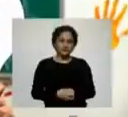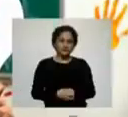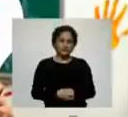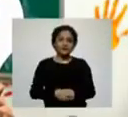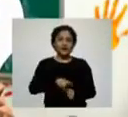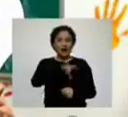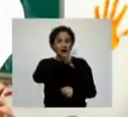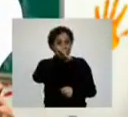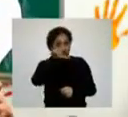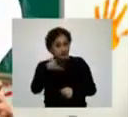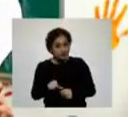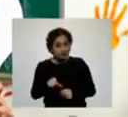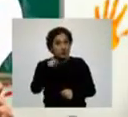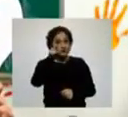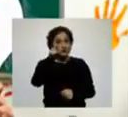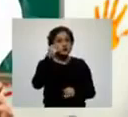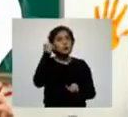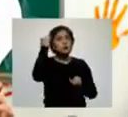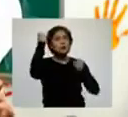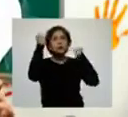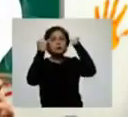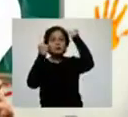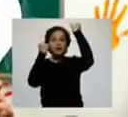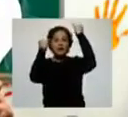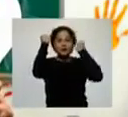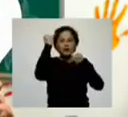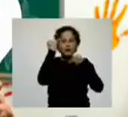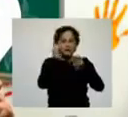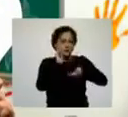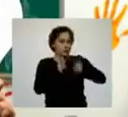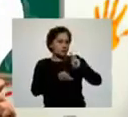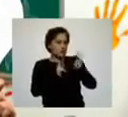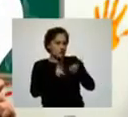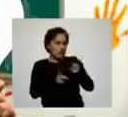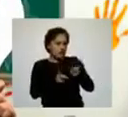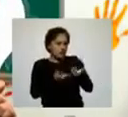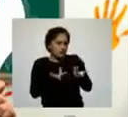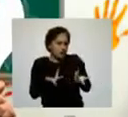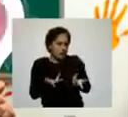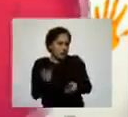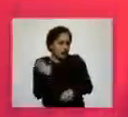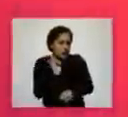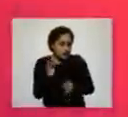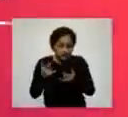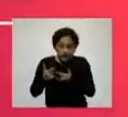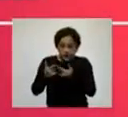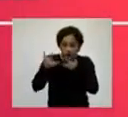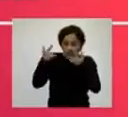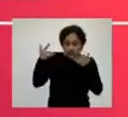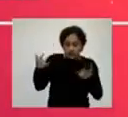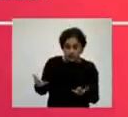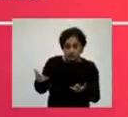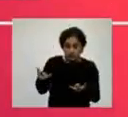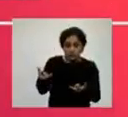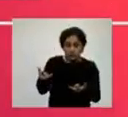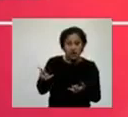Usa tu imaginación y platica cómo cambiaría el cuento con una abeja distraída.